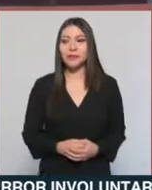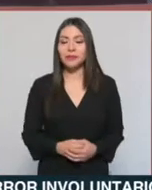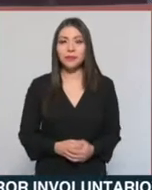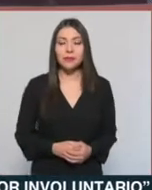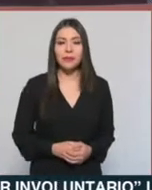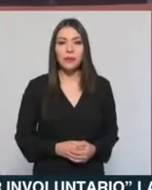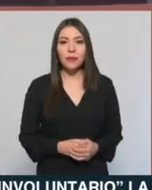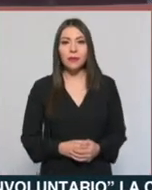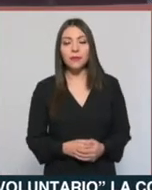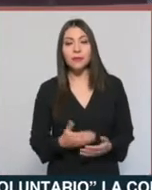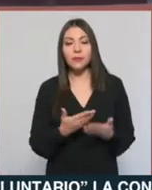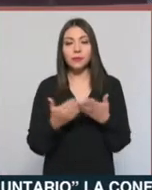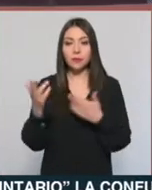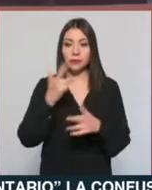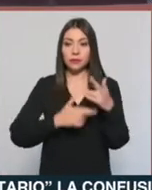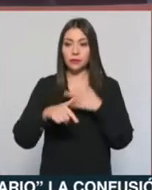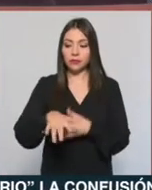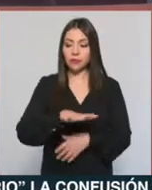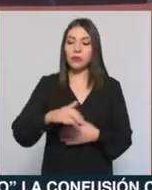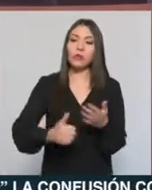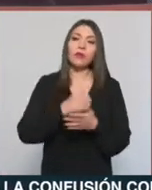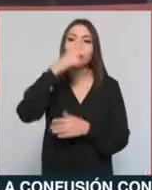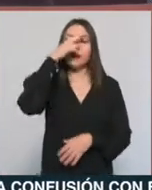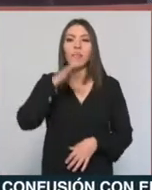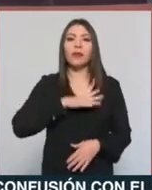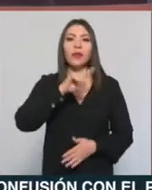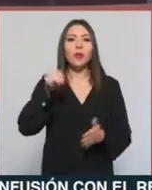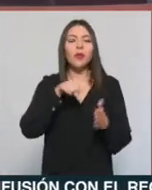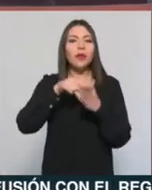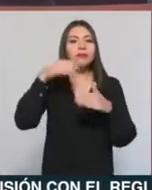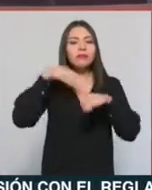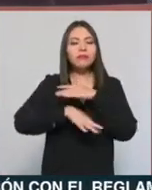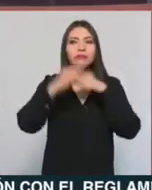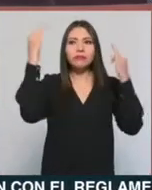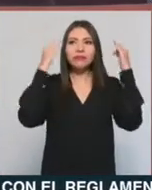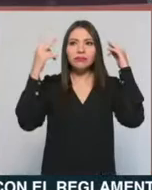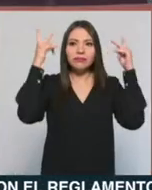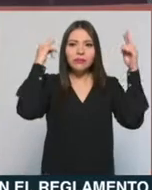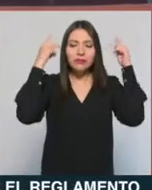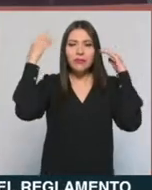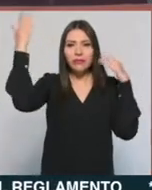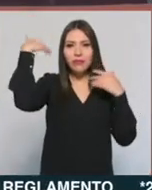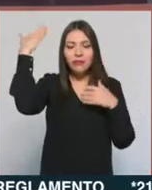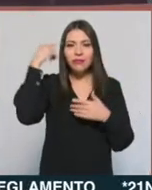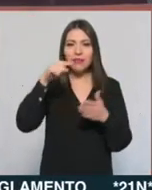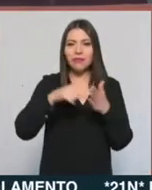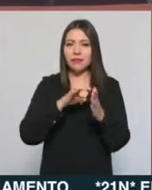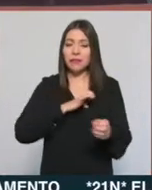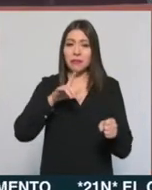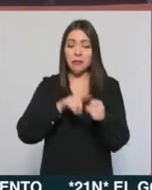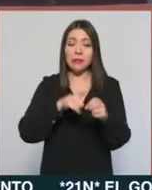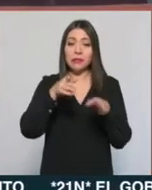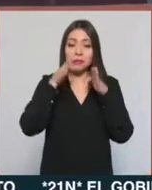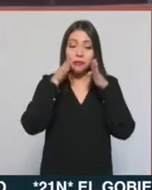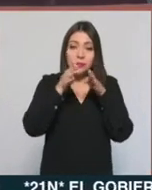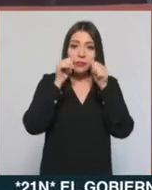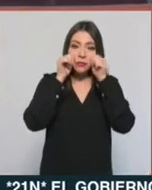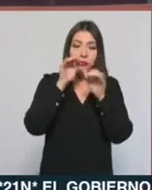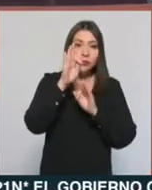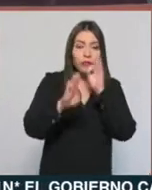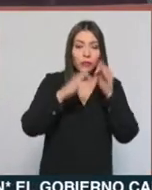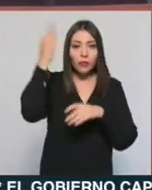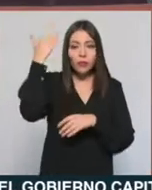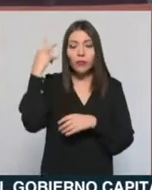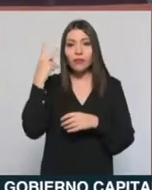Y regresamos porque aquí en la Ciudad de México existe una estética muy especial que, además de enfocarse en hacer el mejor arreglo personal para sus clientes, da